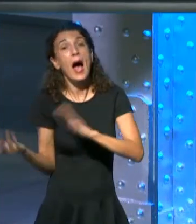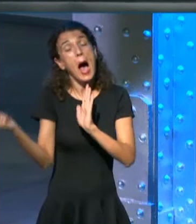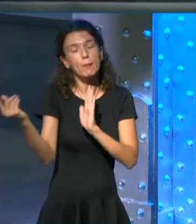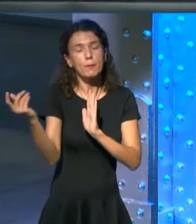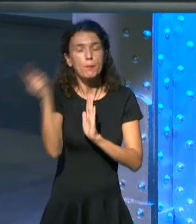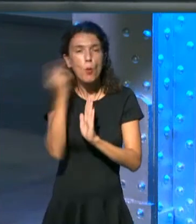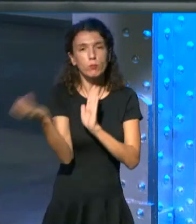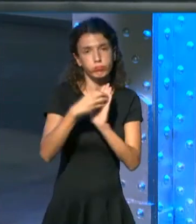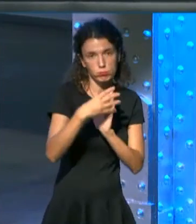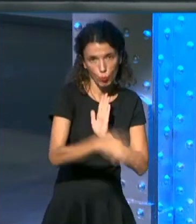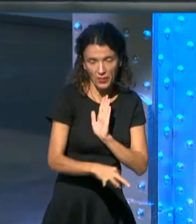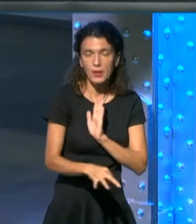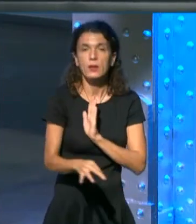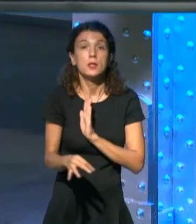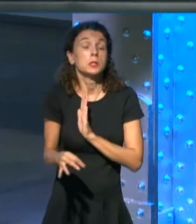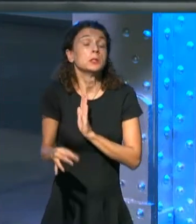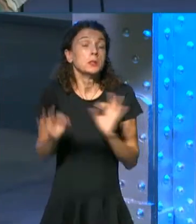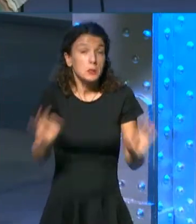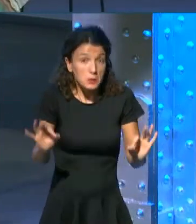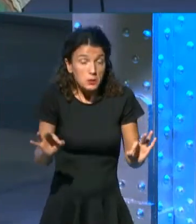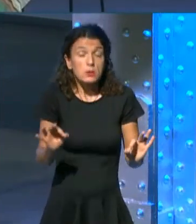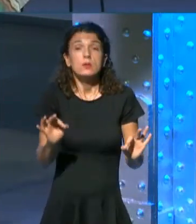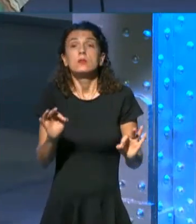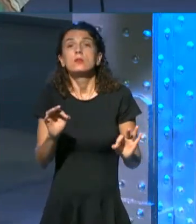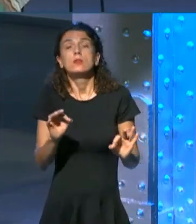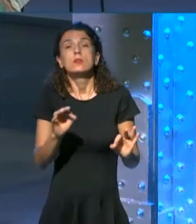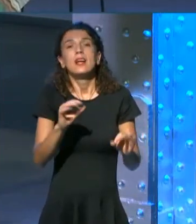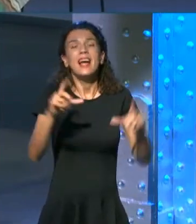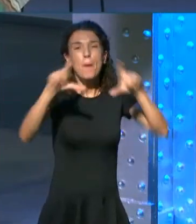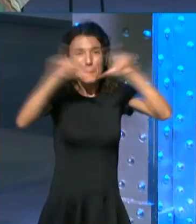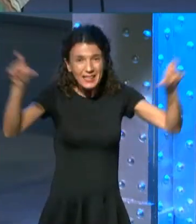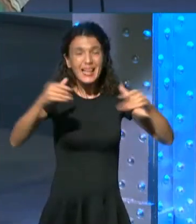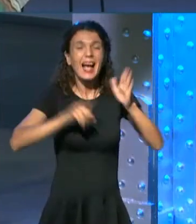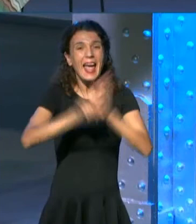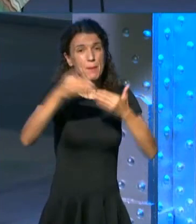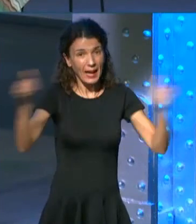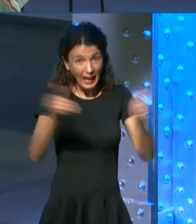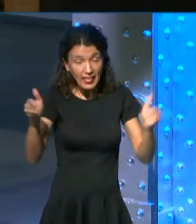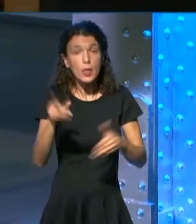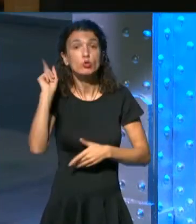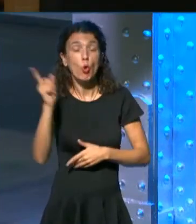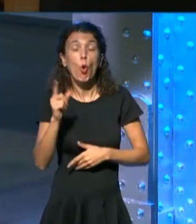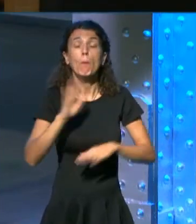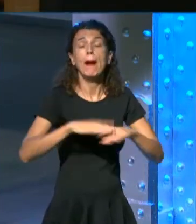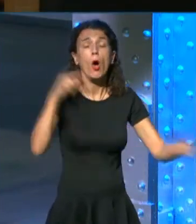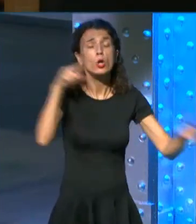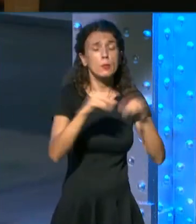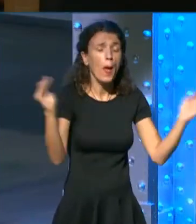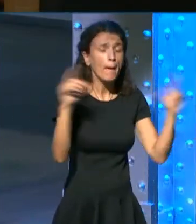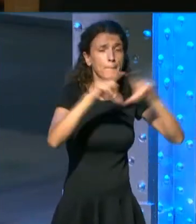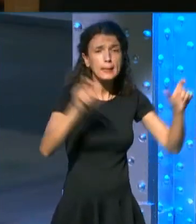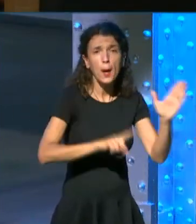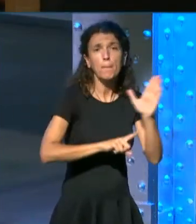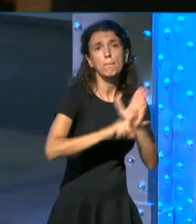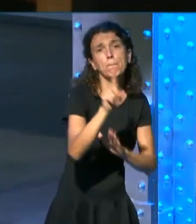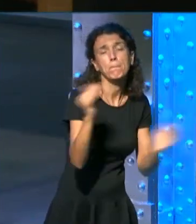móvil. De hecho, pese a su nombre, Lean Startup no está pensado únicamente para empresas pequeñitas y emergentes, sino